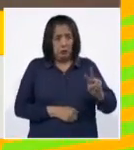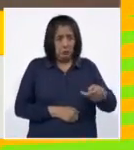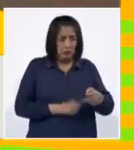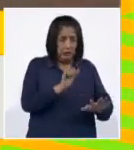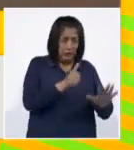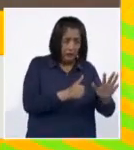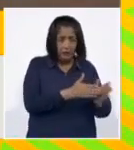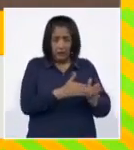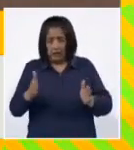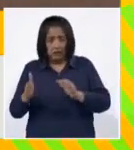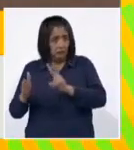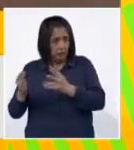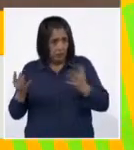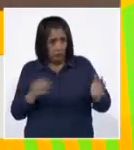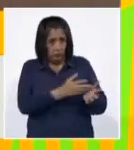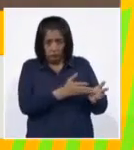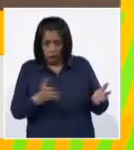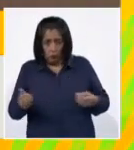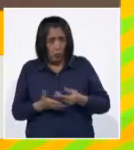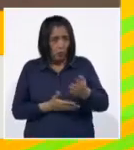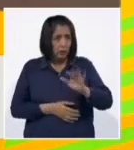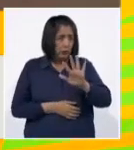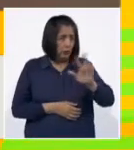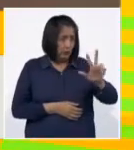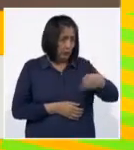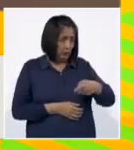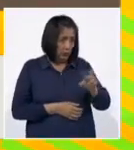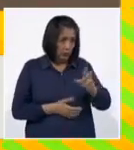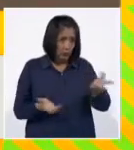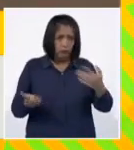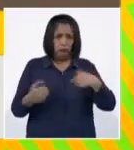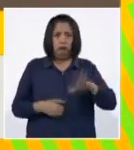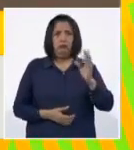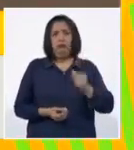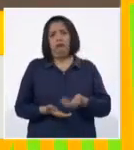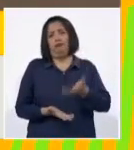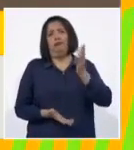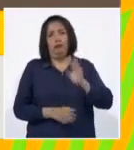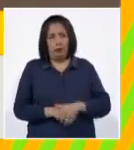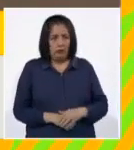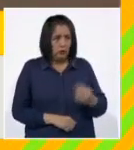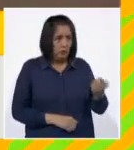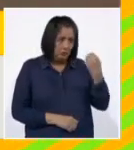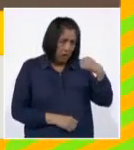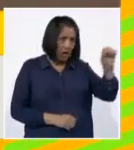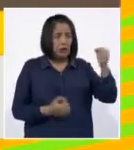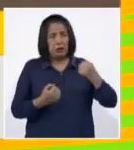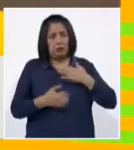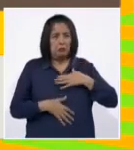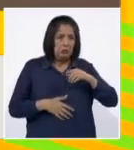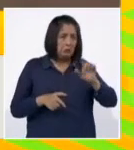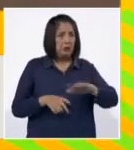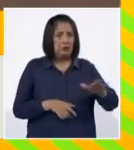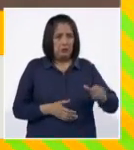el 2016 y 2019, se han gastado más de 53.000 dólares. Eso es un montón de plata. Solo es viaje y diversión de los